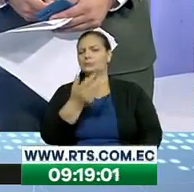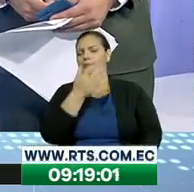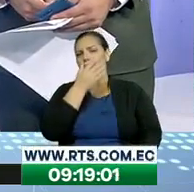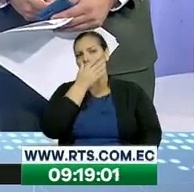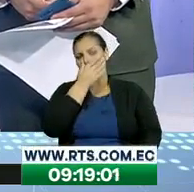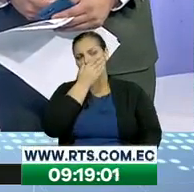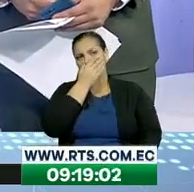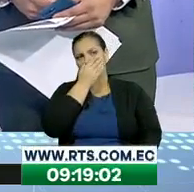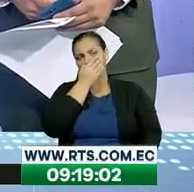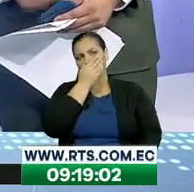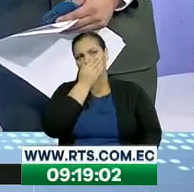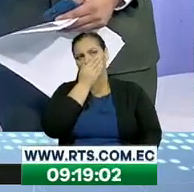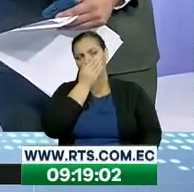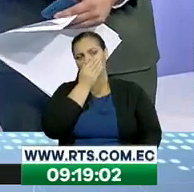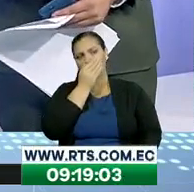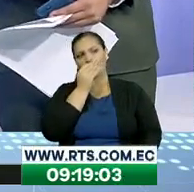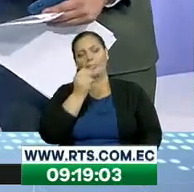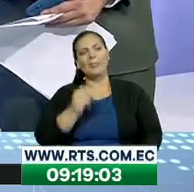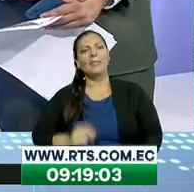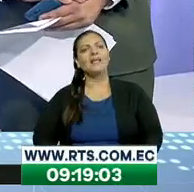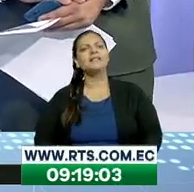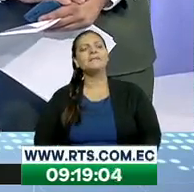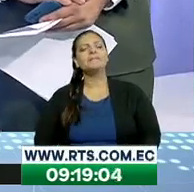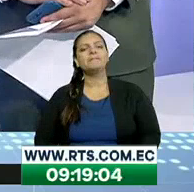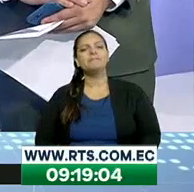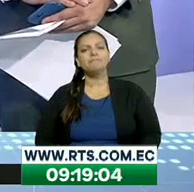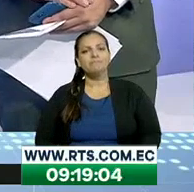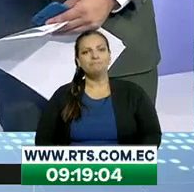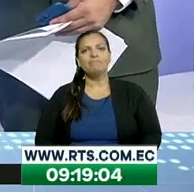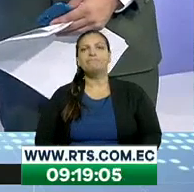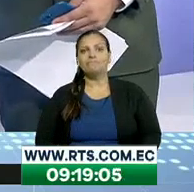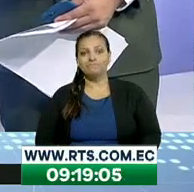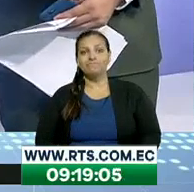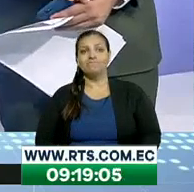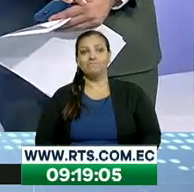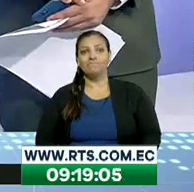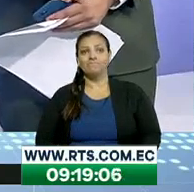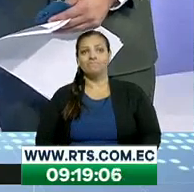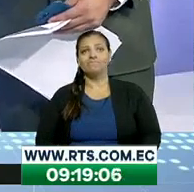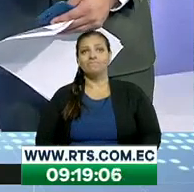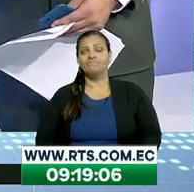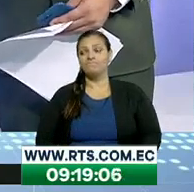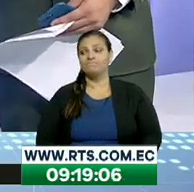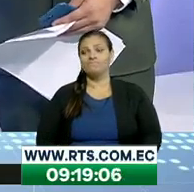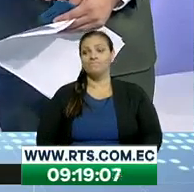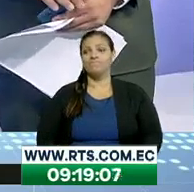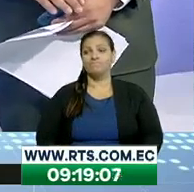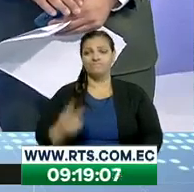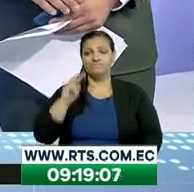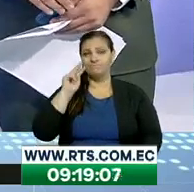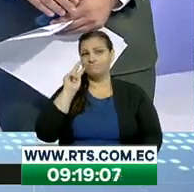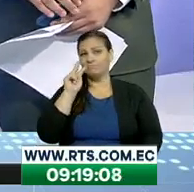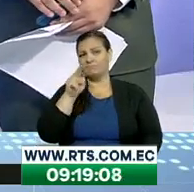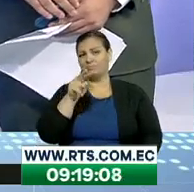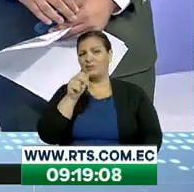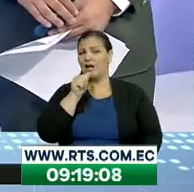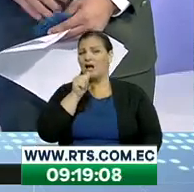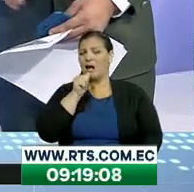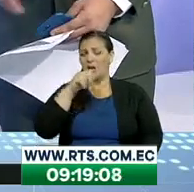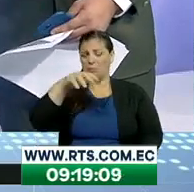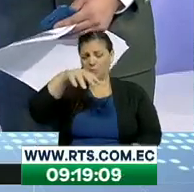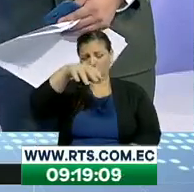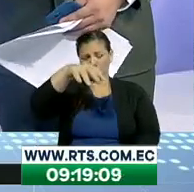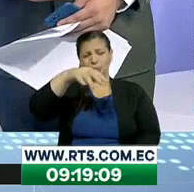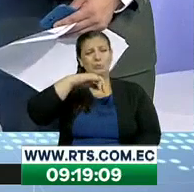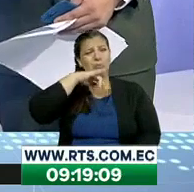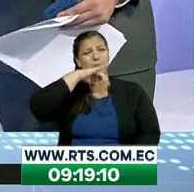gente en el Cantón Durán, precisamente allá en El Dorado, donde se quejan. Y aquí hablamos, precisamente estamos con Felipao viendo esa agua, parecía gasolina,